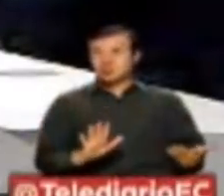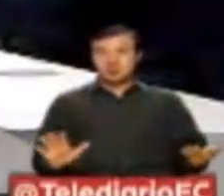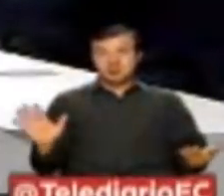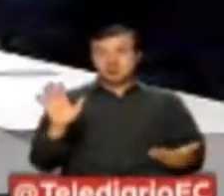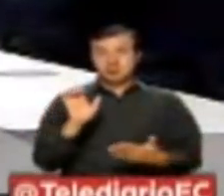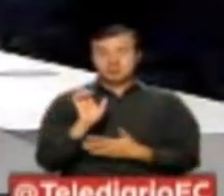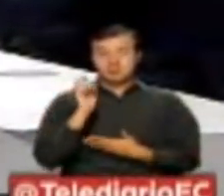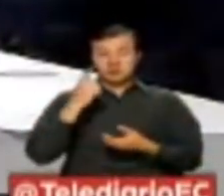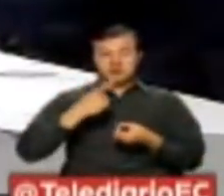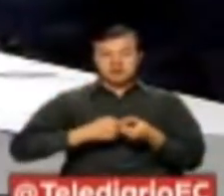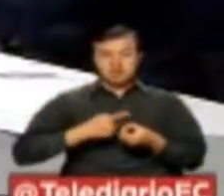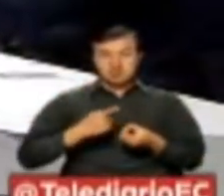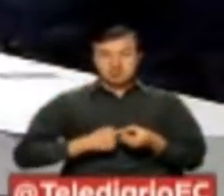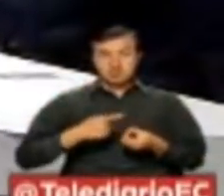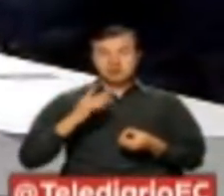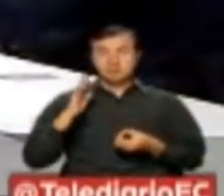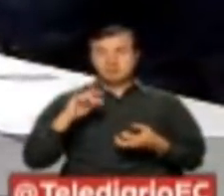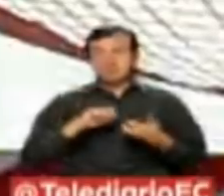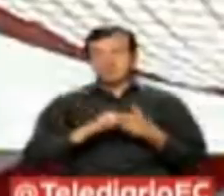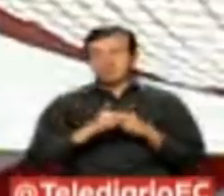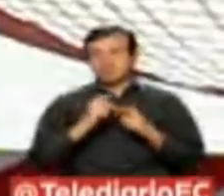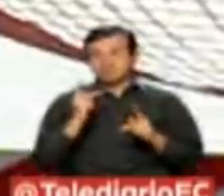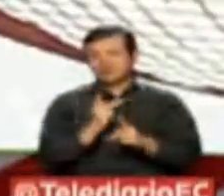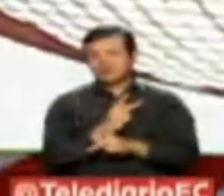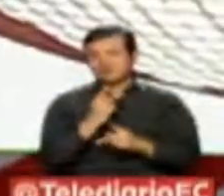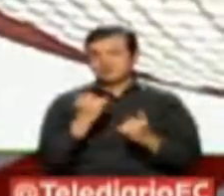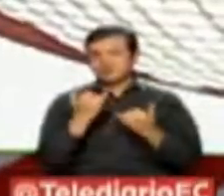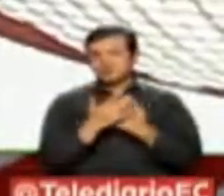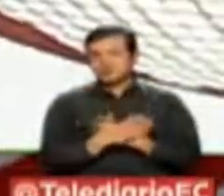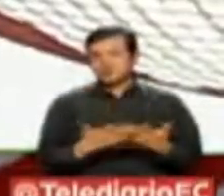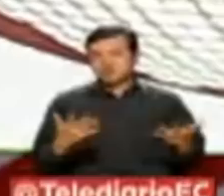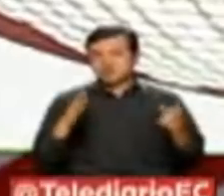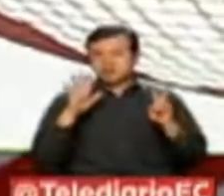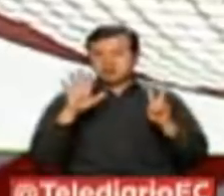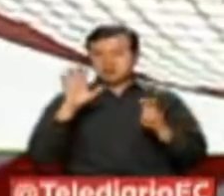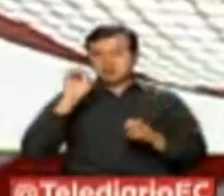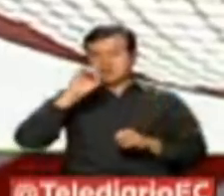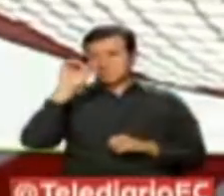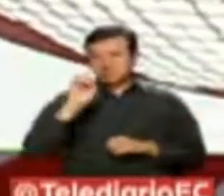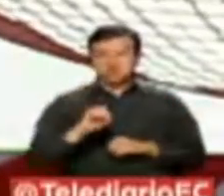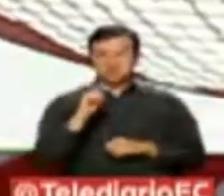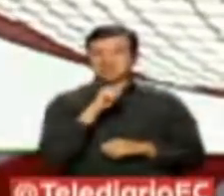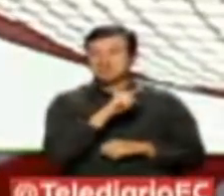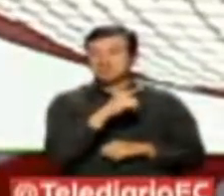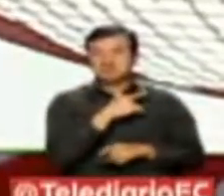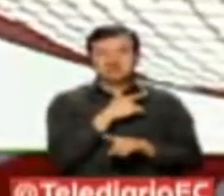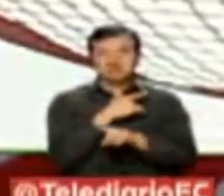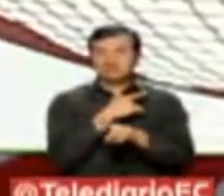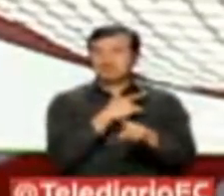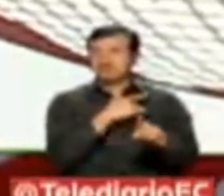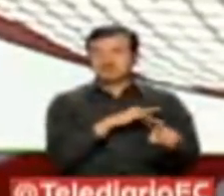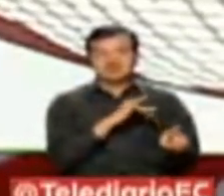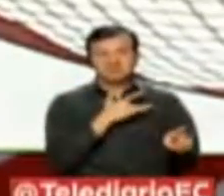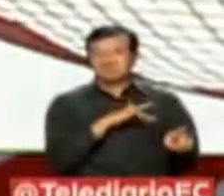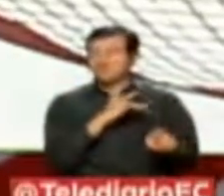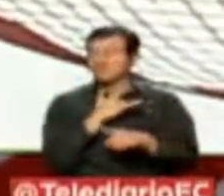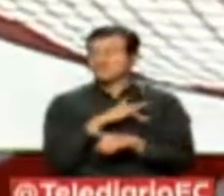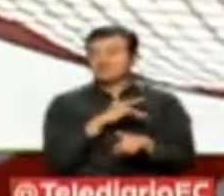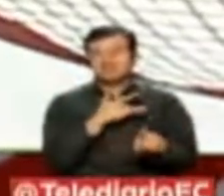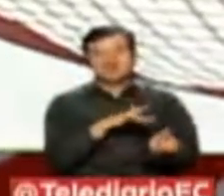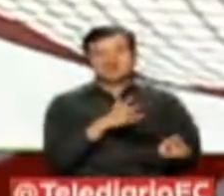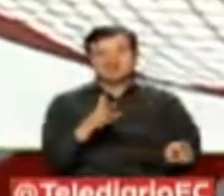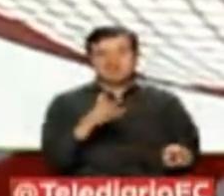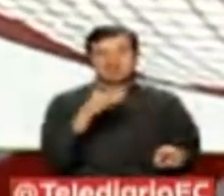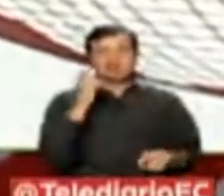pero en quito está aún más lesionado en este momento hay un 70 por ciento que no simpatiza con ninguna organización política y entonces